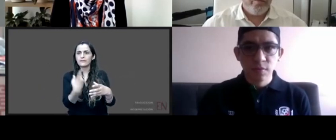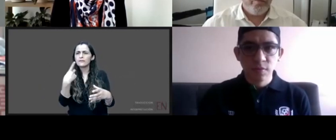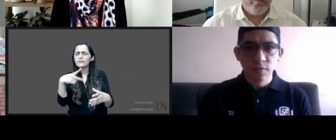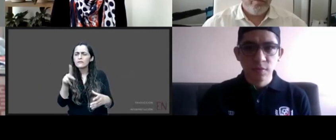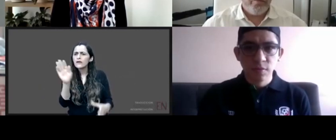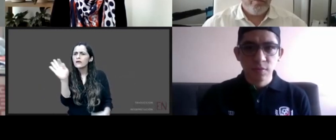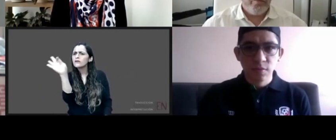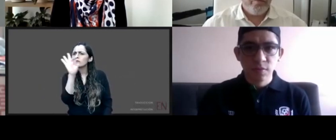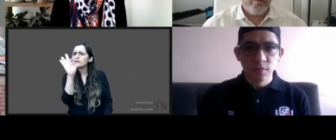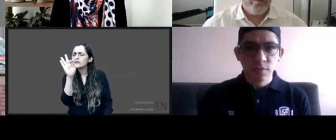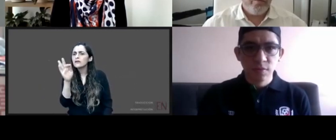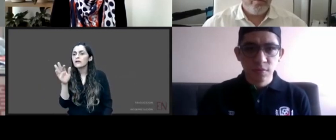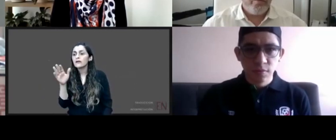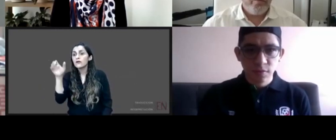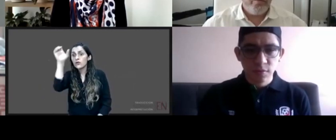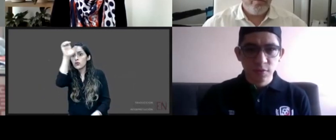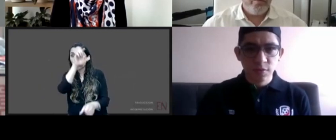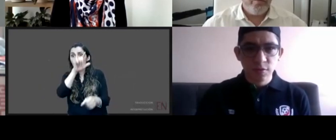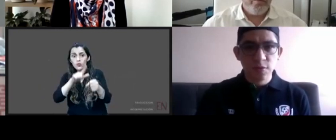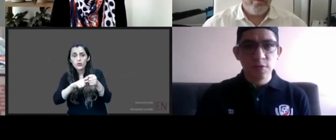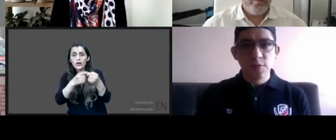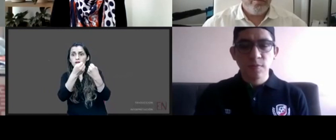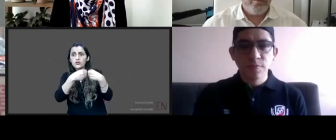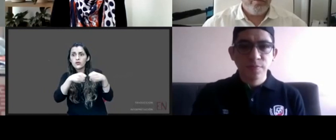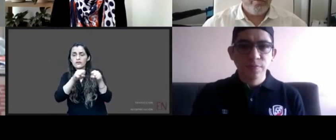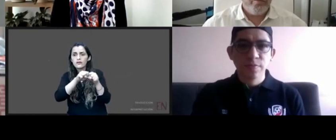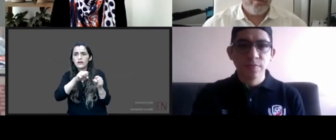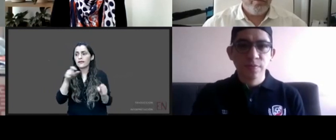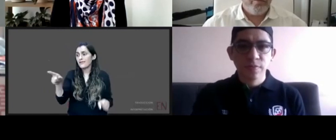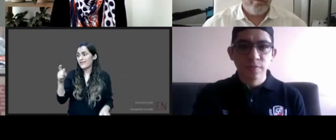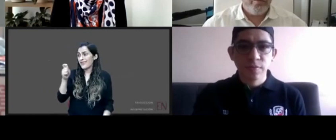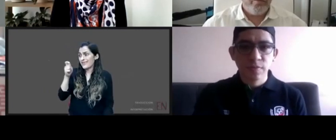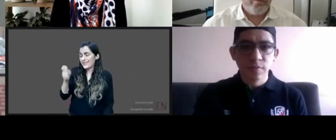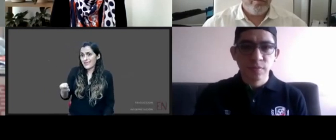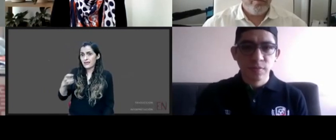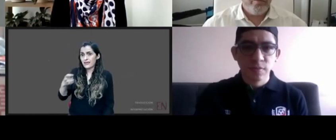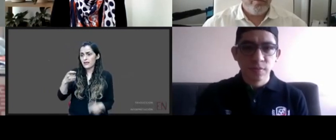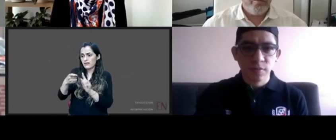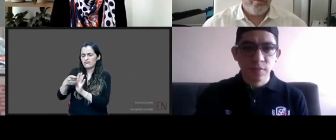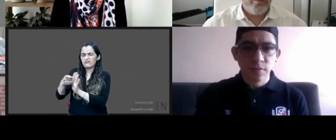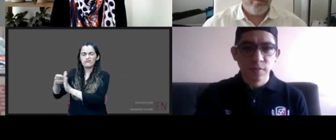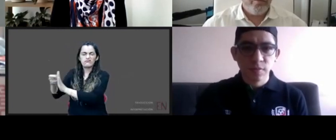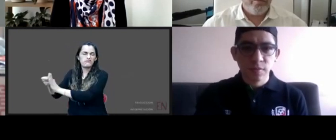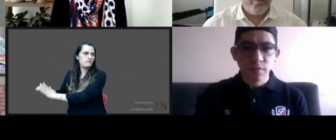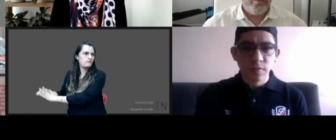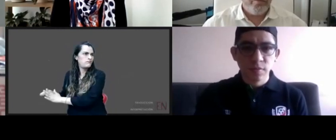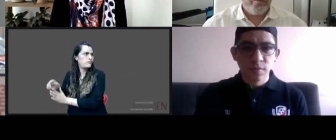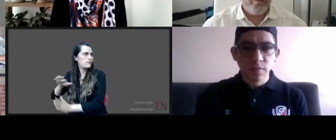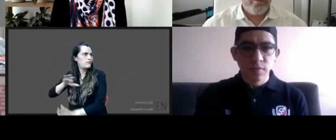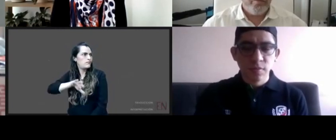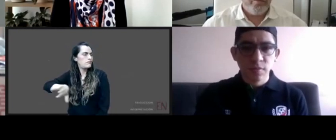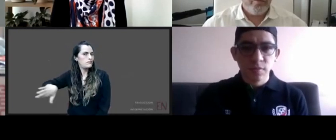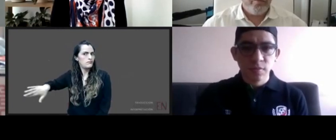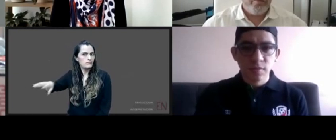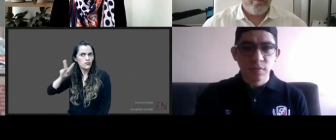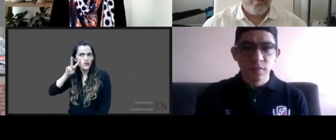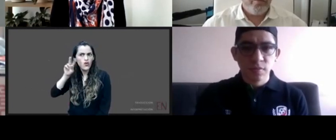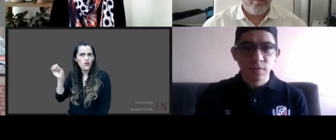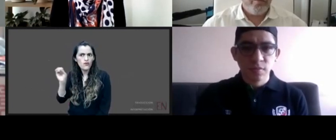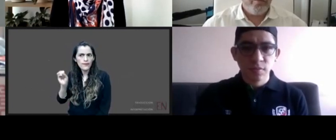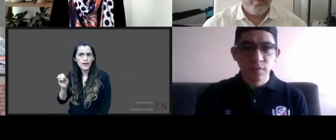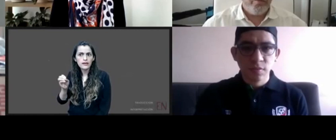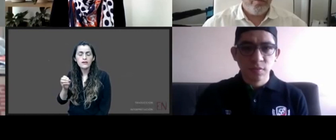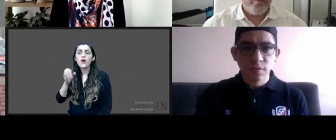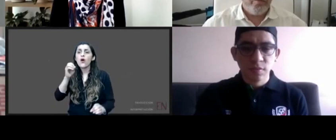y en una sociedad que no reconoce esta identidad y que desde una perspectiva hegemónica construye barreras